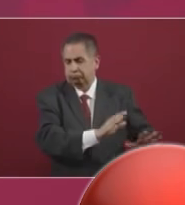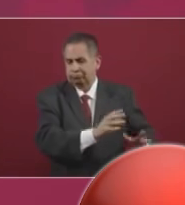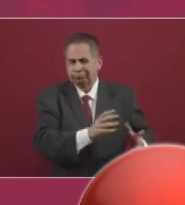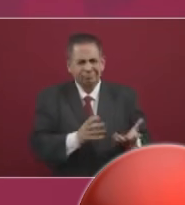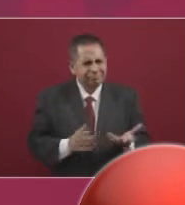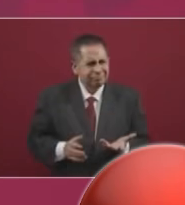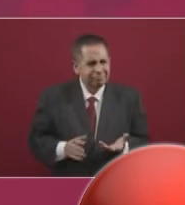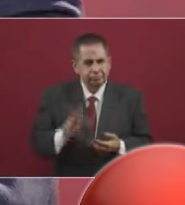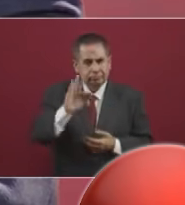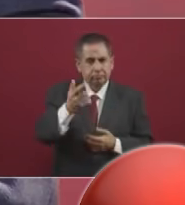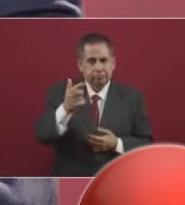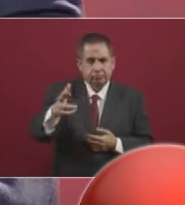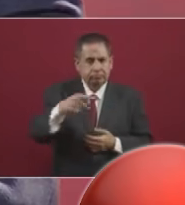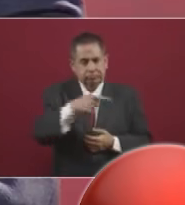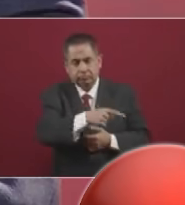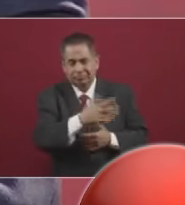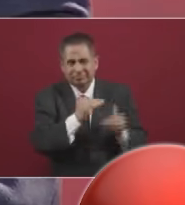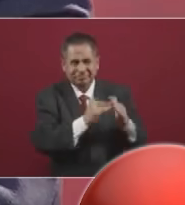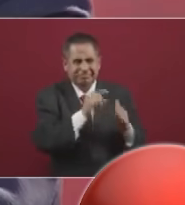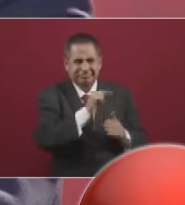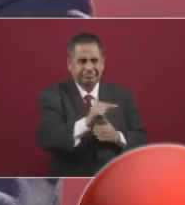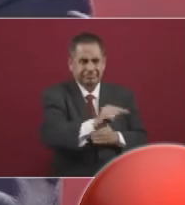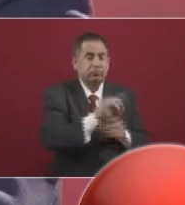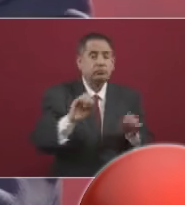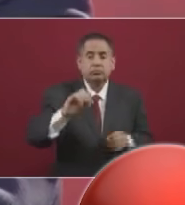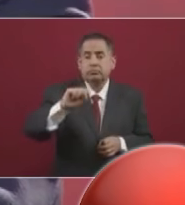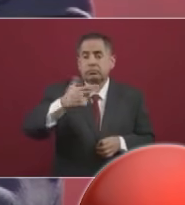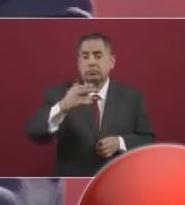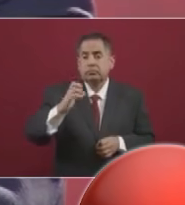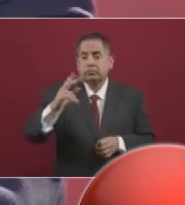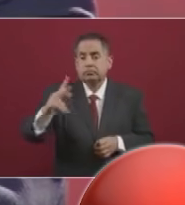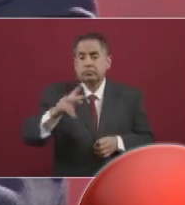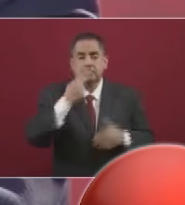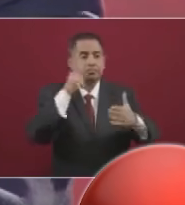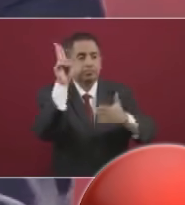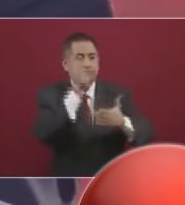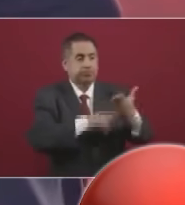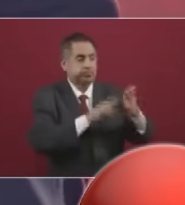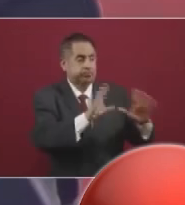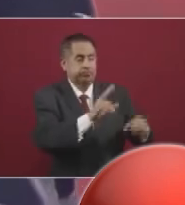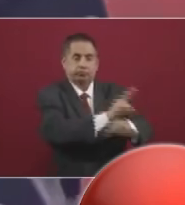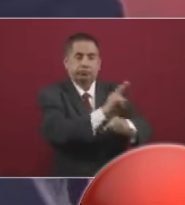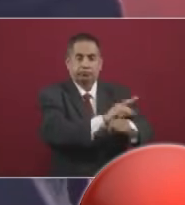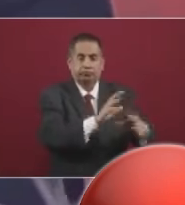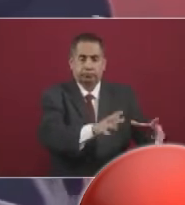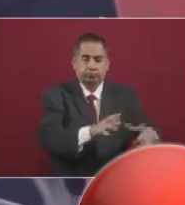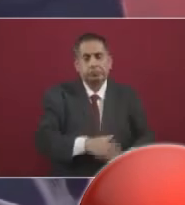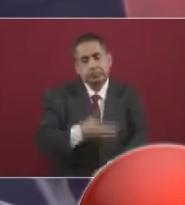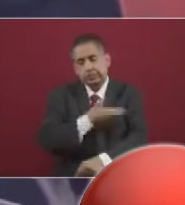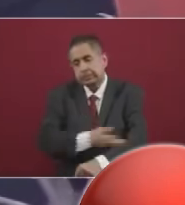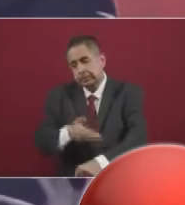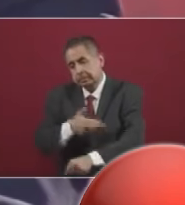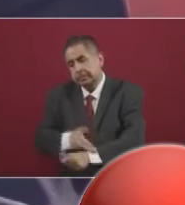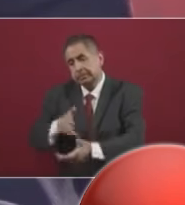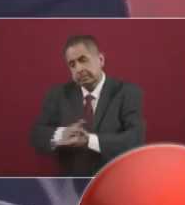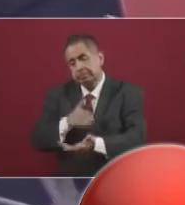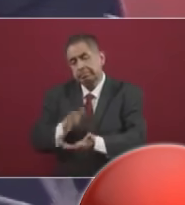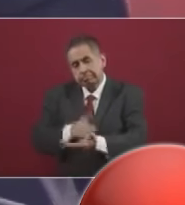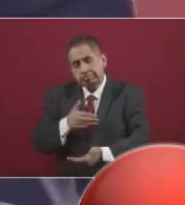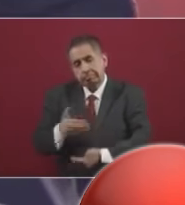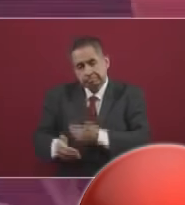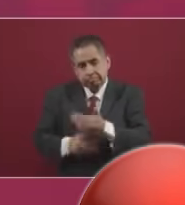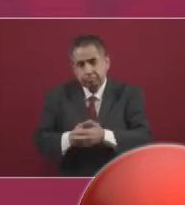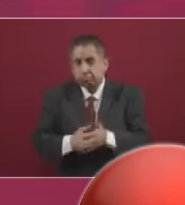la Fiscalía o de Hacienda, y que por los trámites,